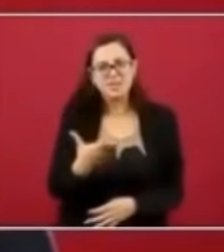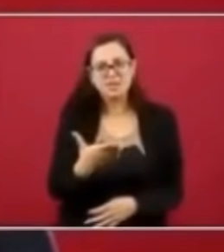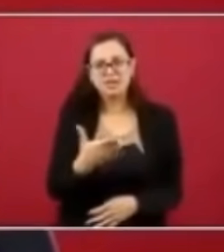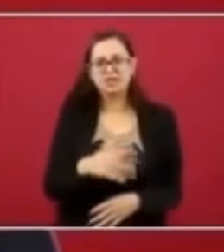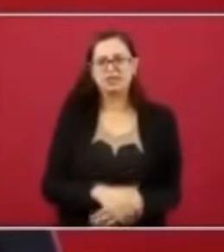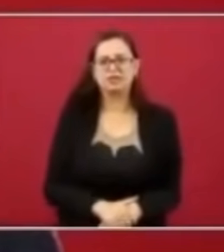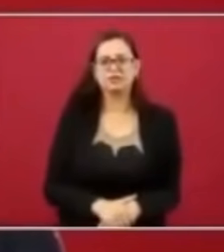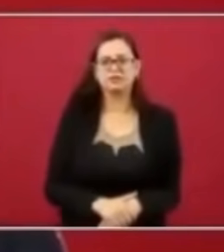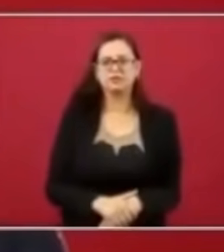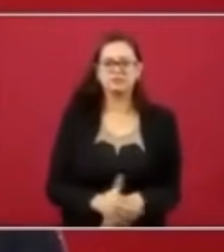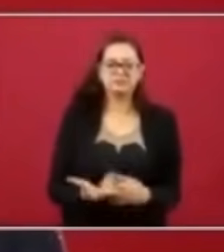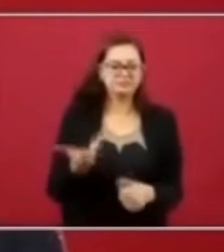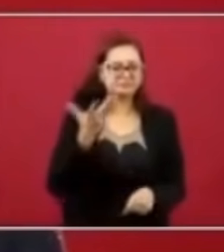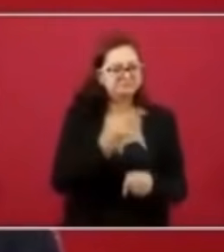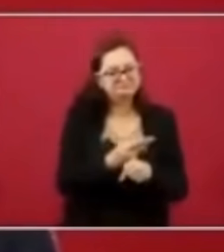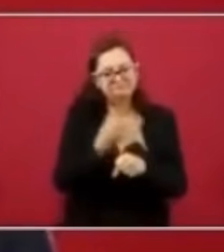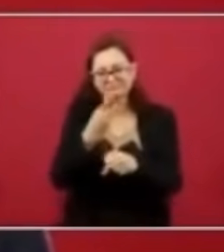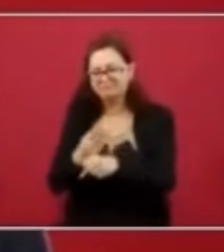construir caminos,